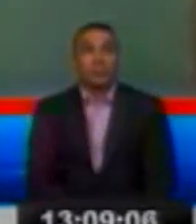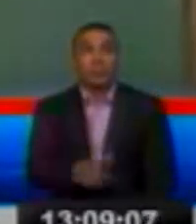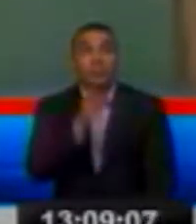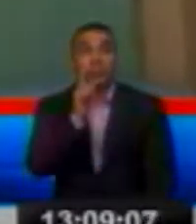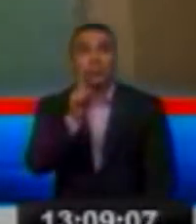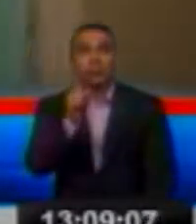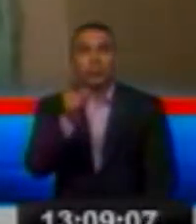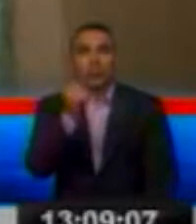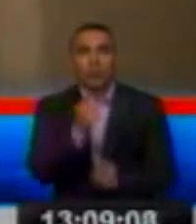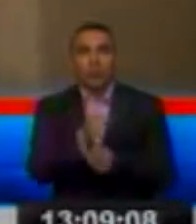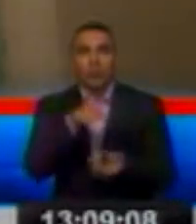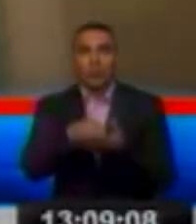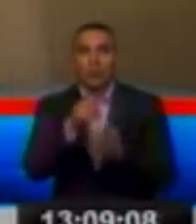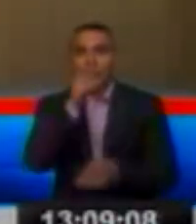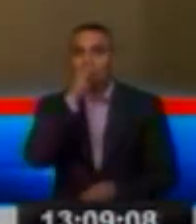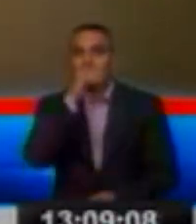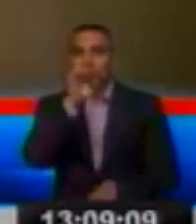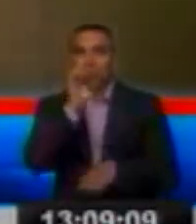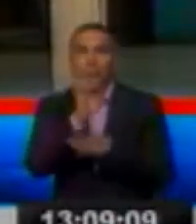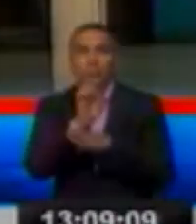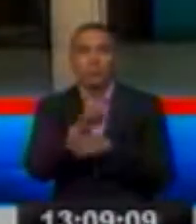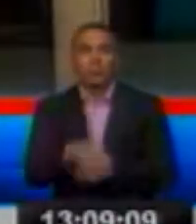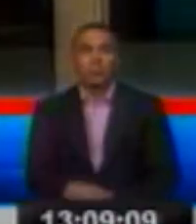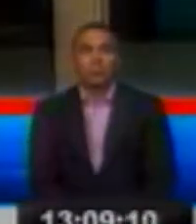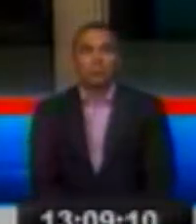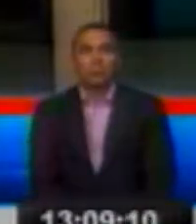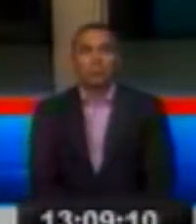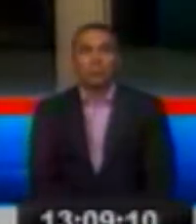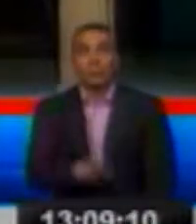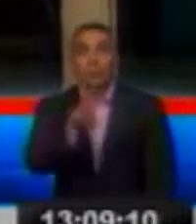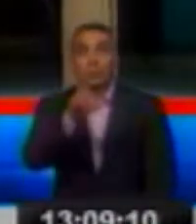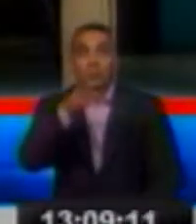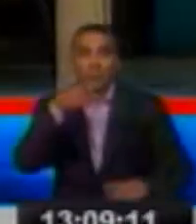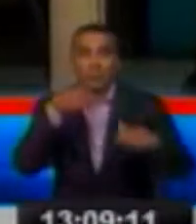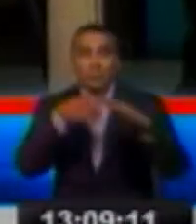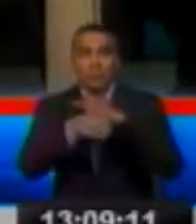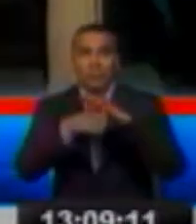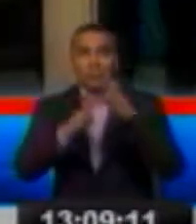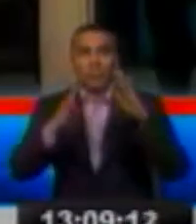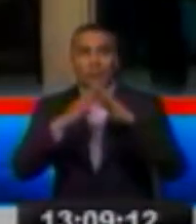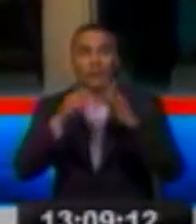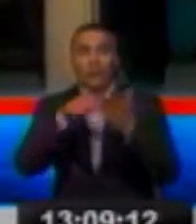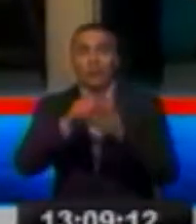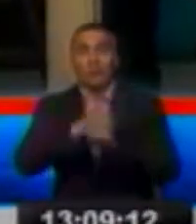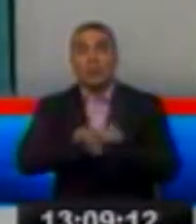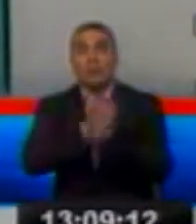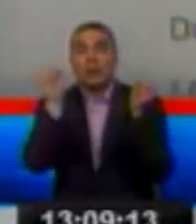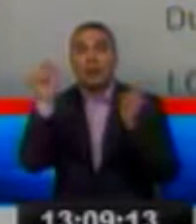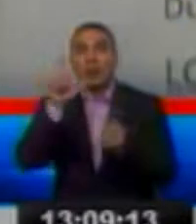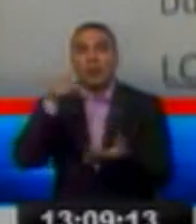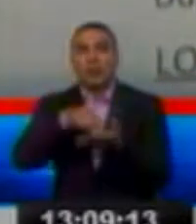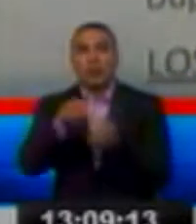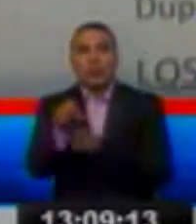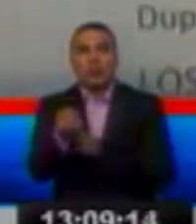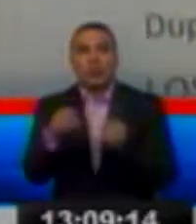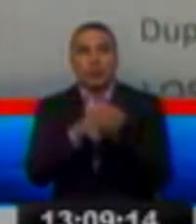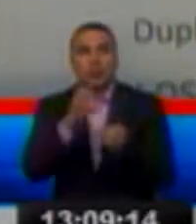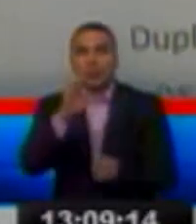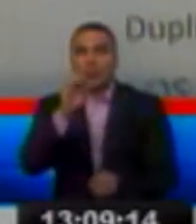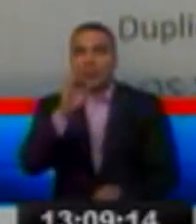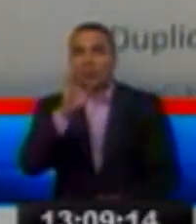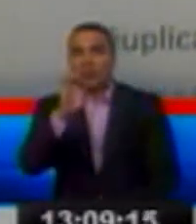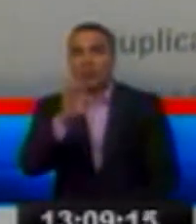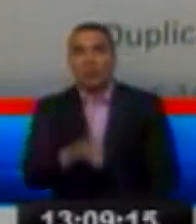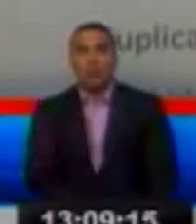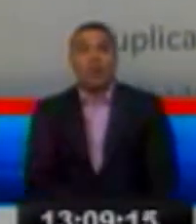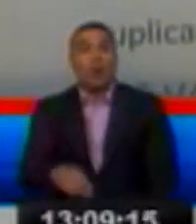un funcionario de la Comisión de Tránsito del Ecuador. Tres allanamientos se realizaron la mañana de este lunes en las oficinas de la CTE,